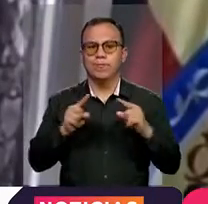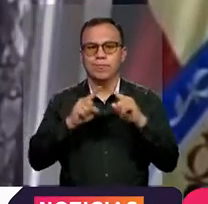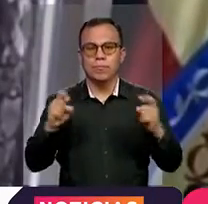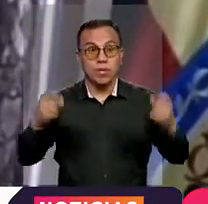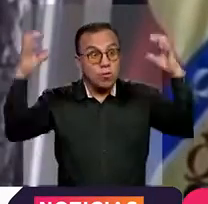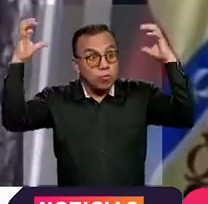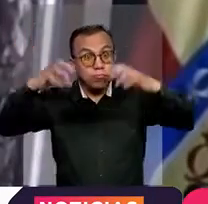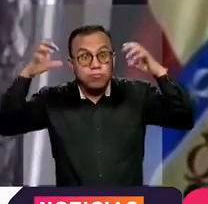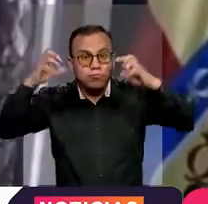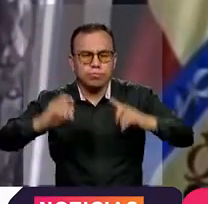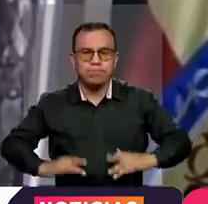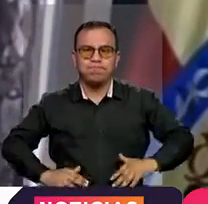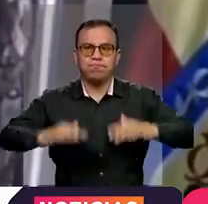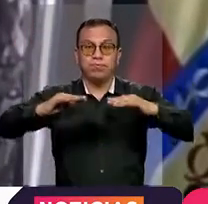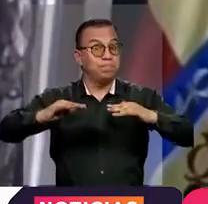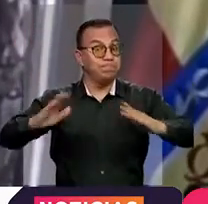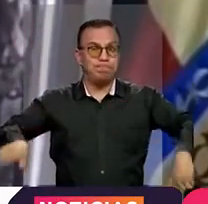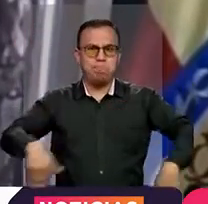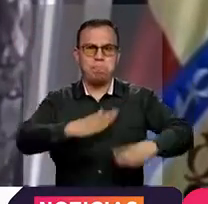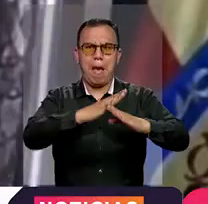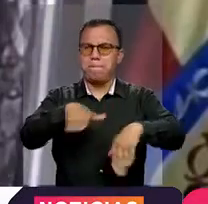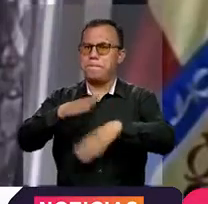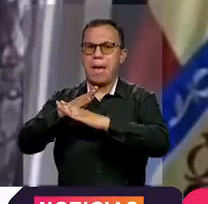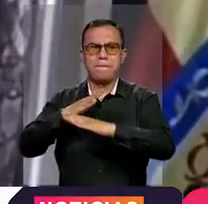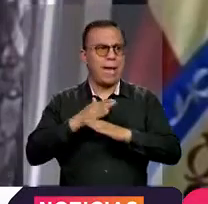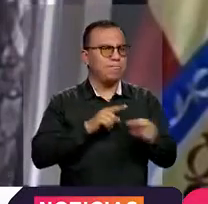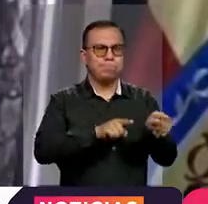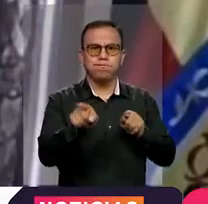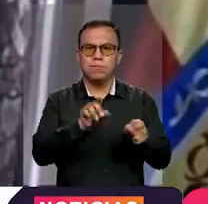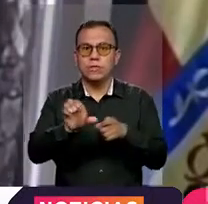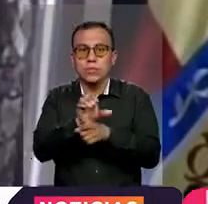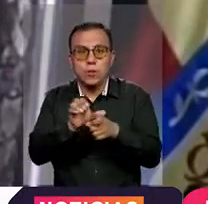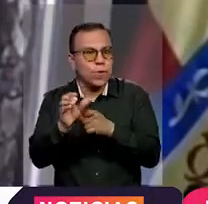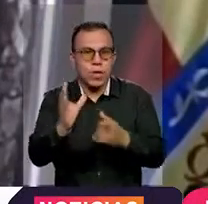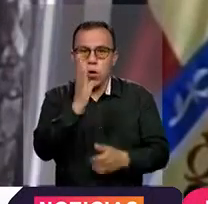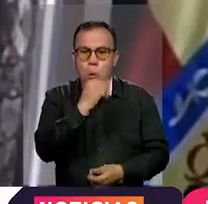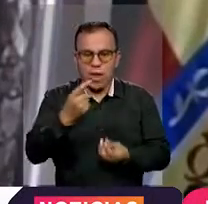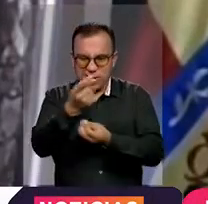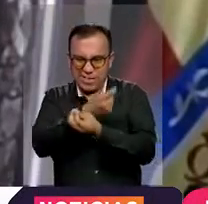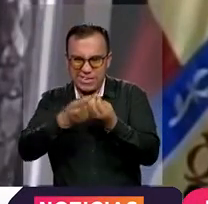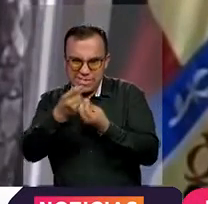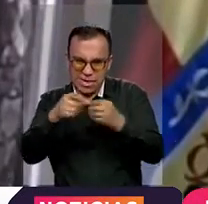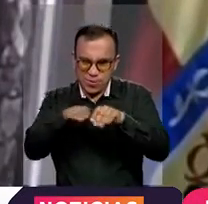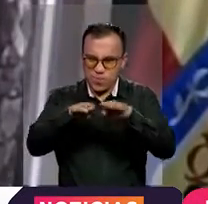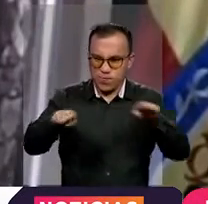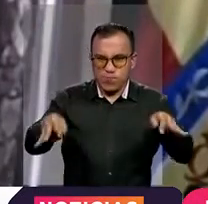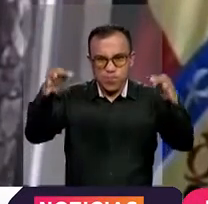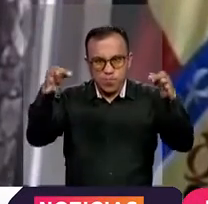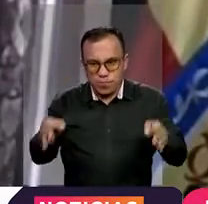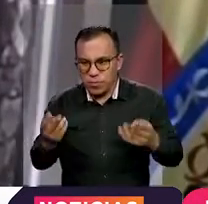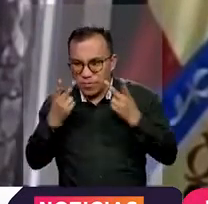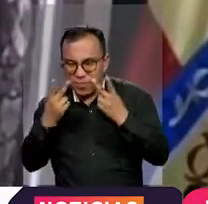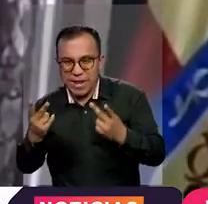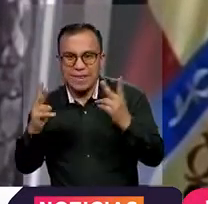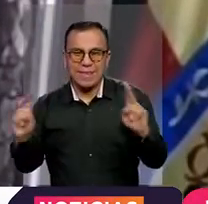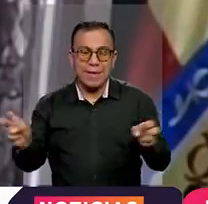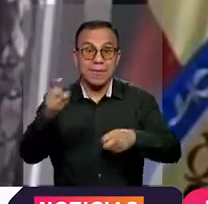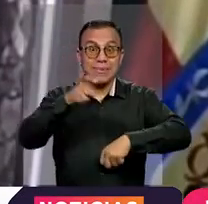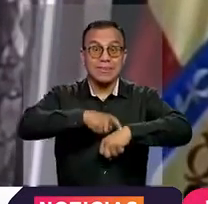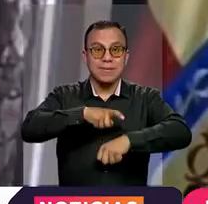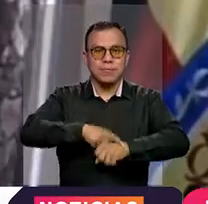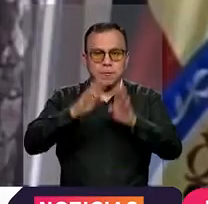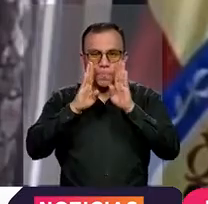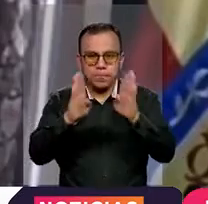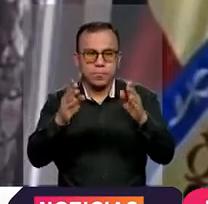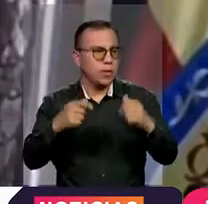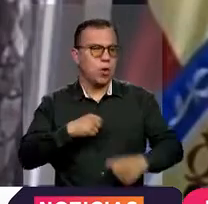aguacero fuerte y la ciudad se inunda en muchos lugares porque no tenemos los diseños urbanos para enfrentar los desafíos del momento.